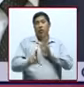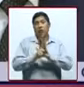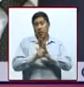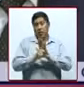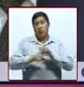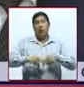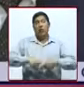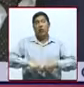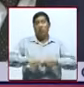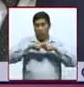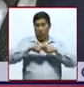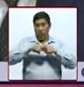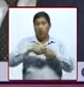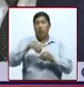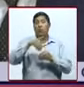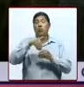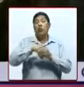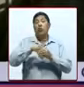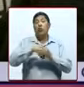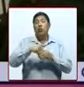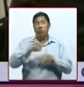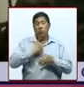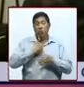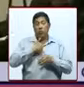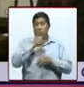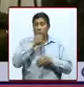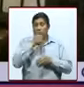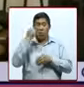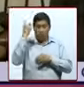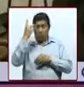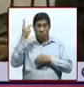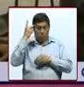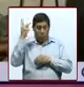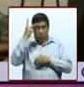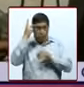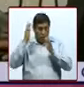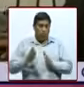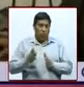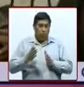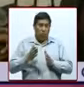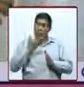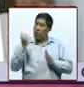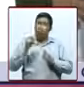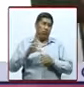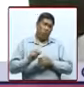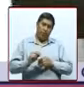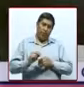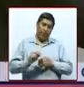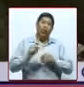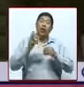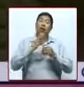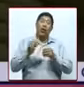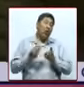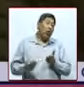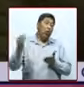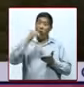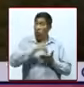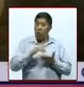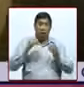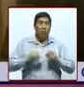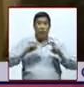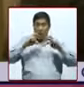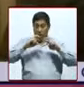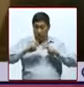que suspenda las elecciones primarias para la gestión 2024 y retomar un análisis